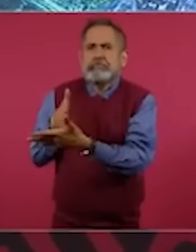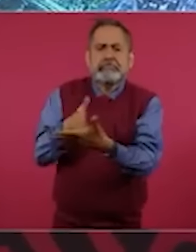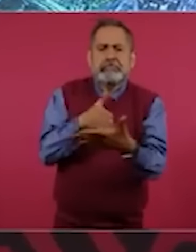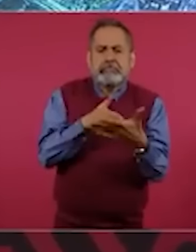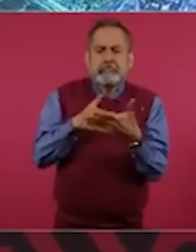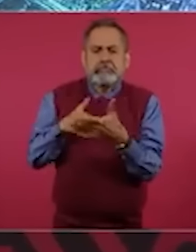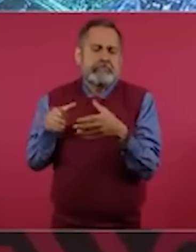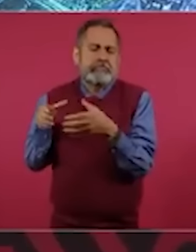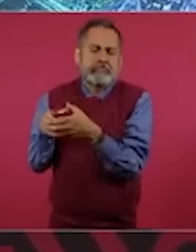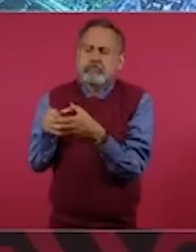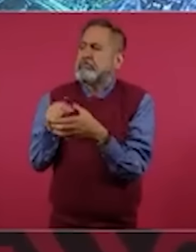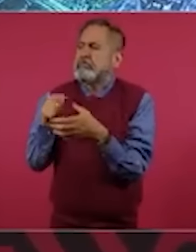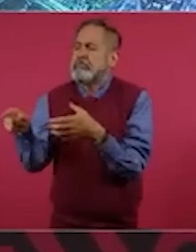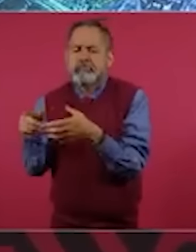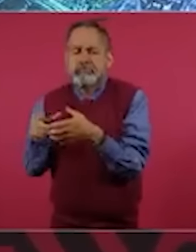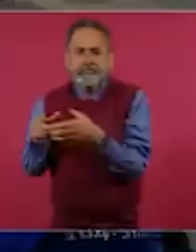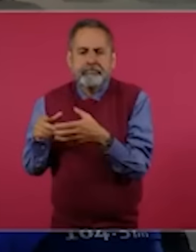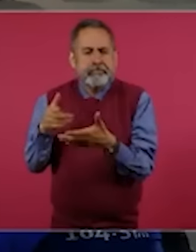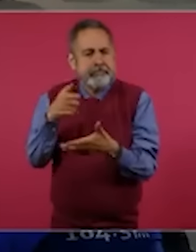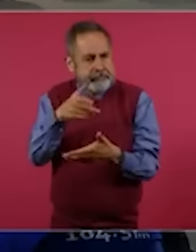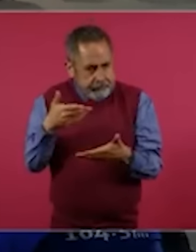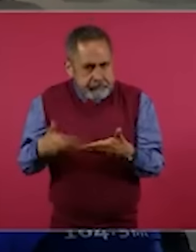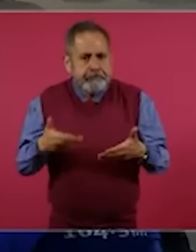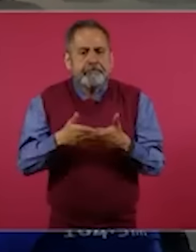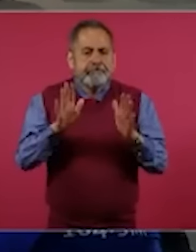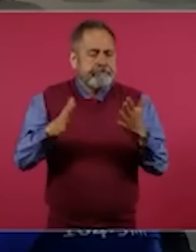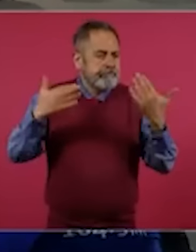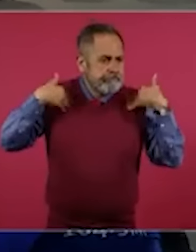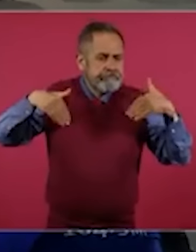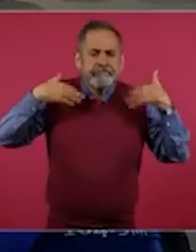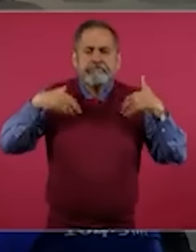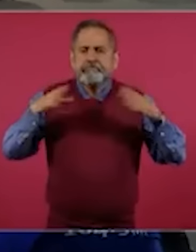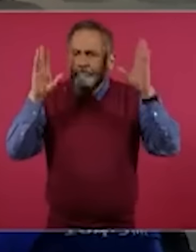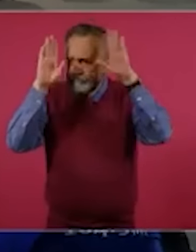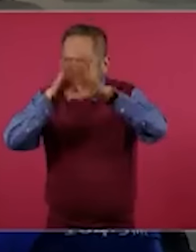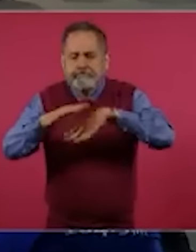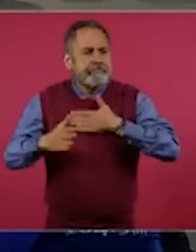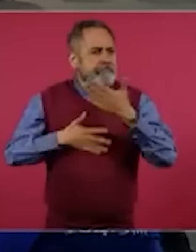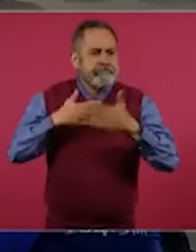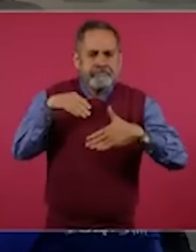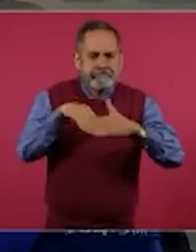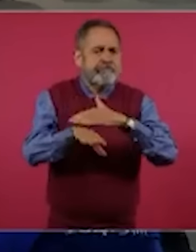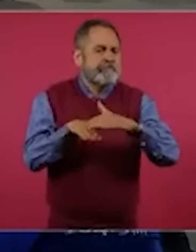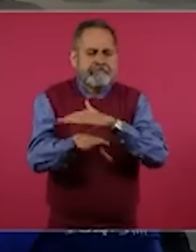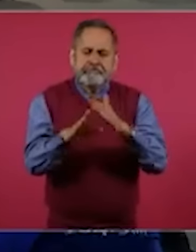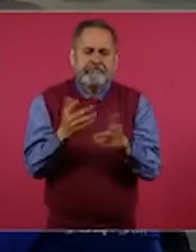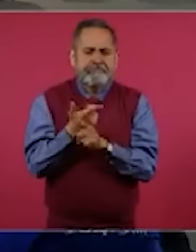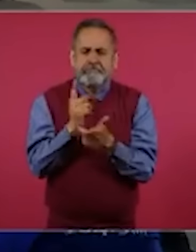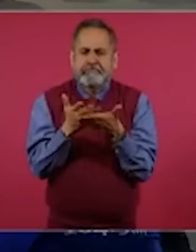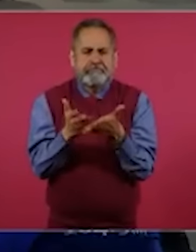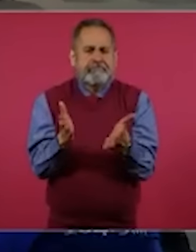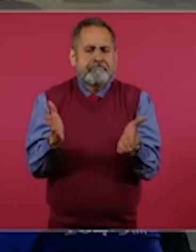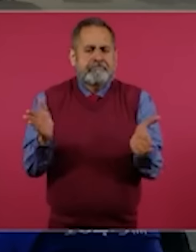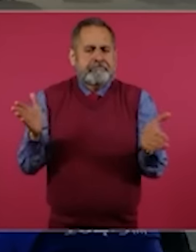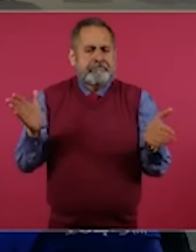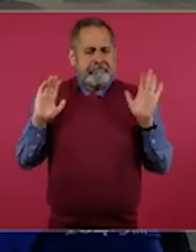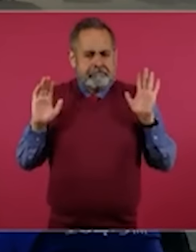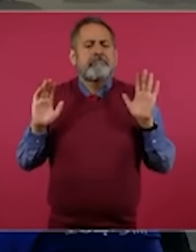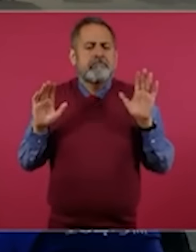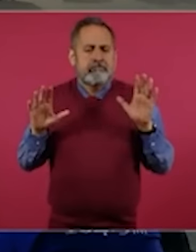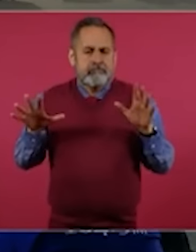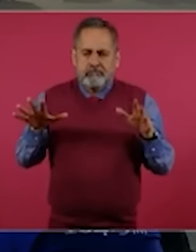un espacio de esparcimiento, un lugar de recreo, espacios públicos. Y ahora el bosque se integra